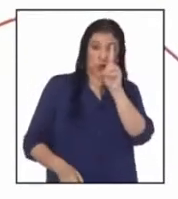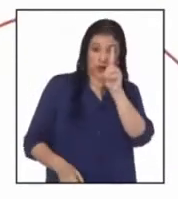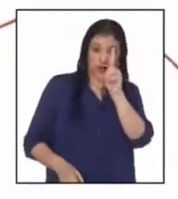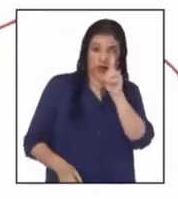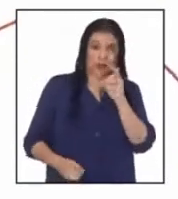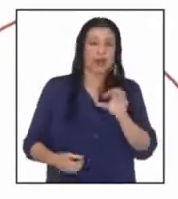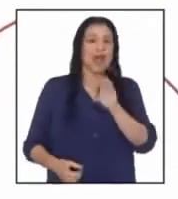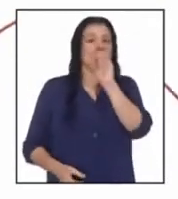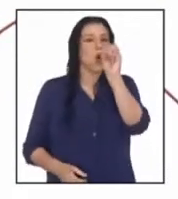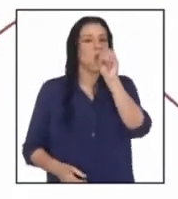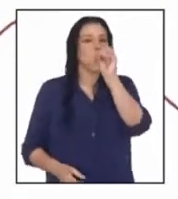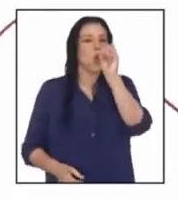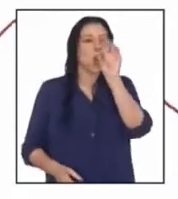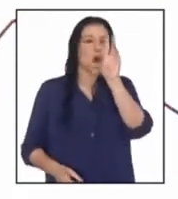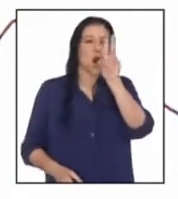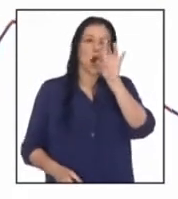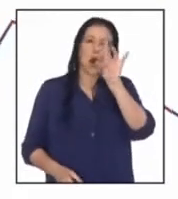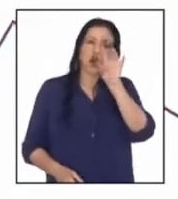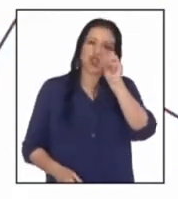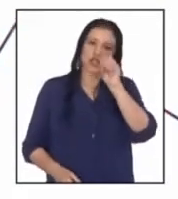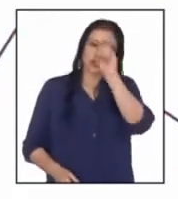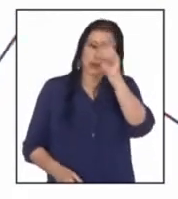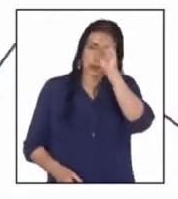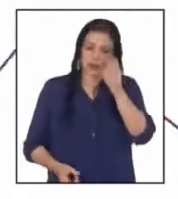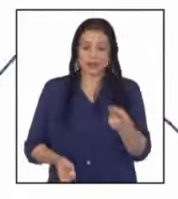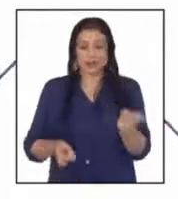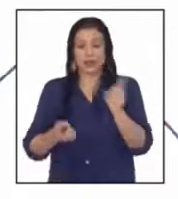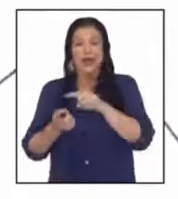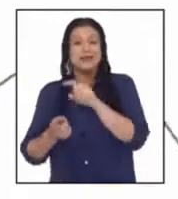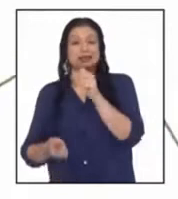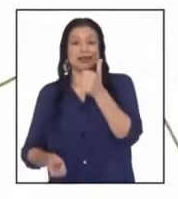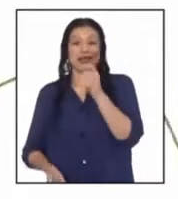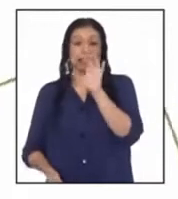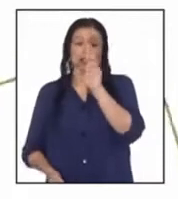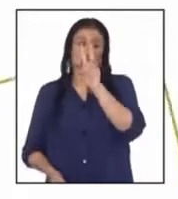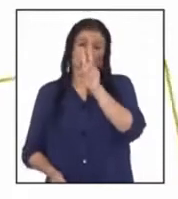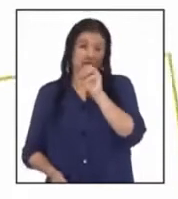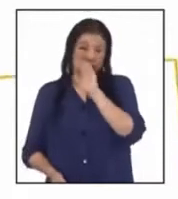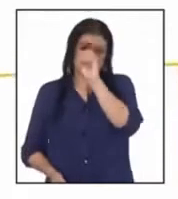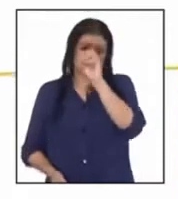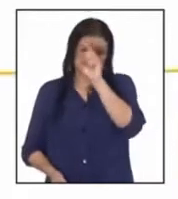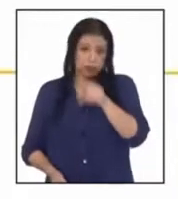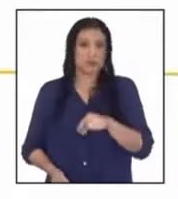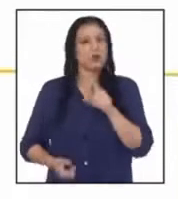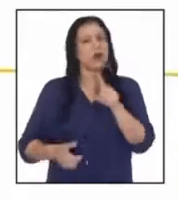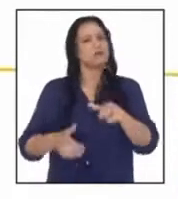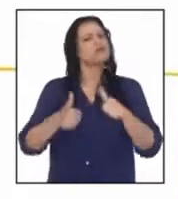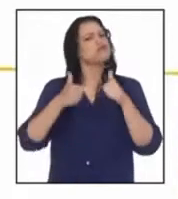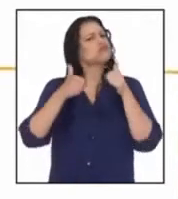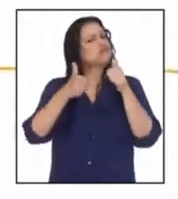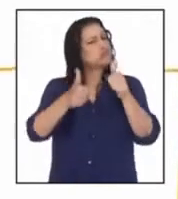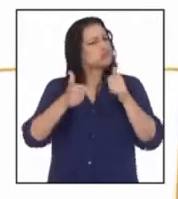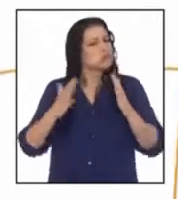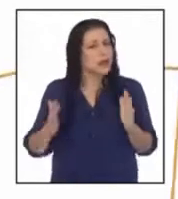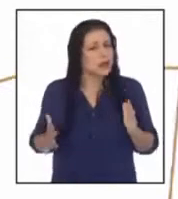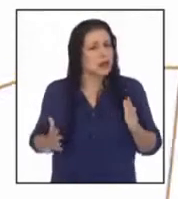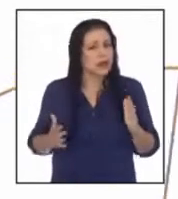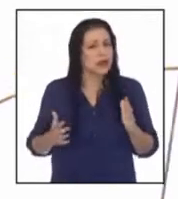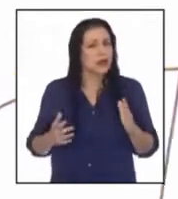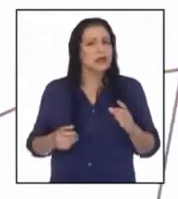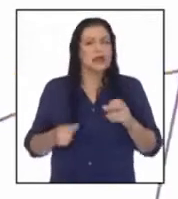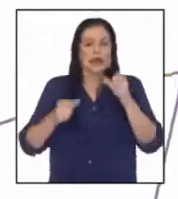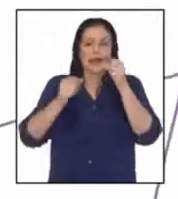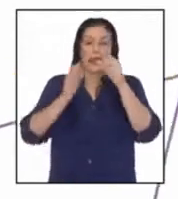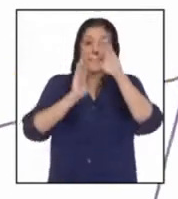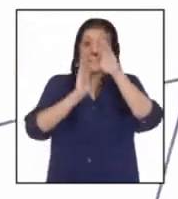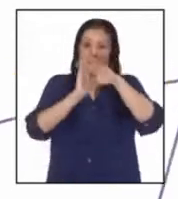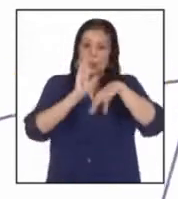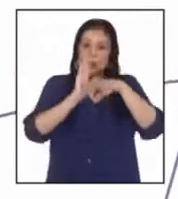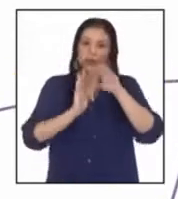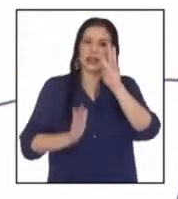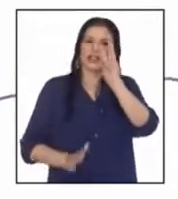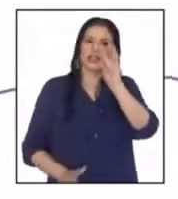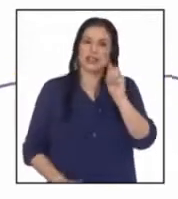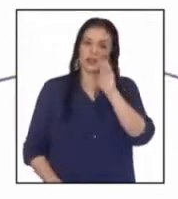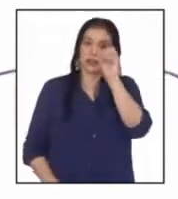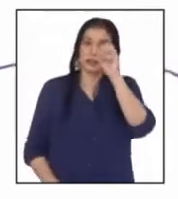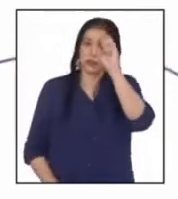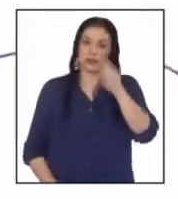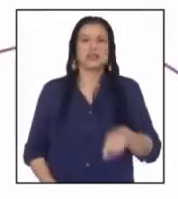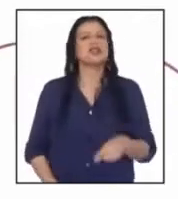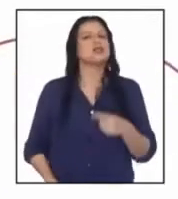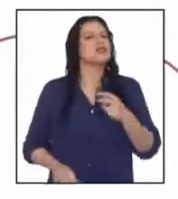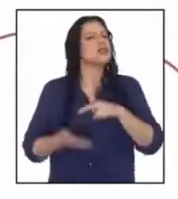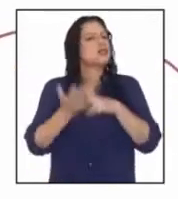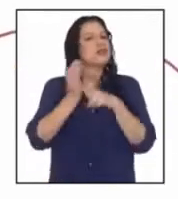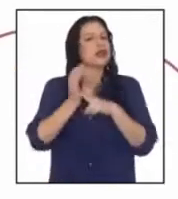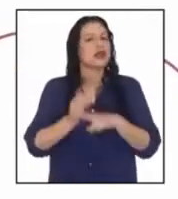de 80% a 120% se consideran excelentes y valores menores a 60%